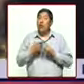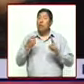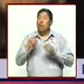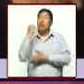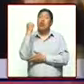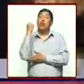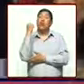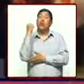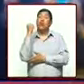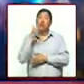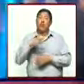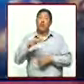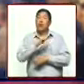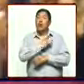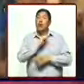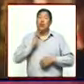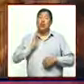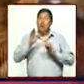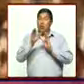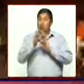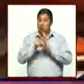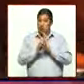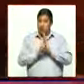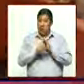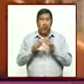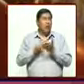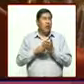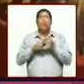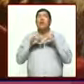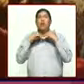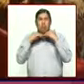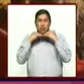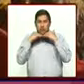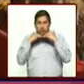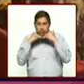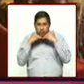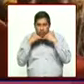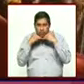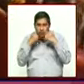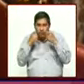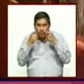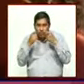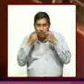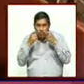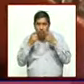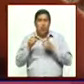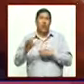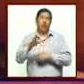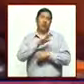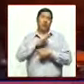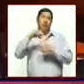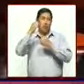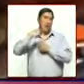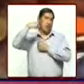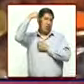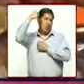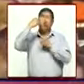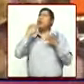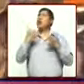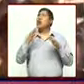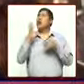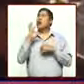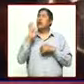ciudad de Sucre, desde el Tribunal Constitucional, en esta vigilia que se ha convocado por el Pacto de Unidad y que, le vuelvo a repetir, hoy